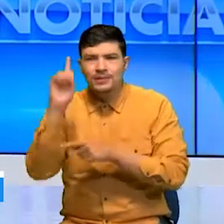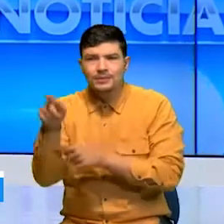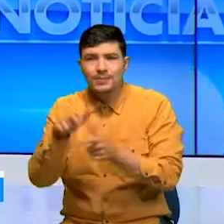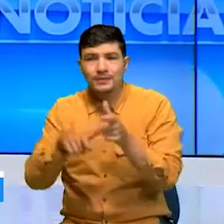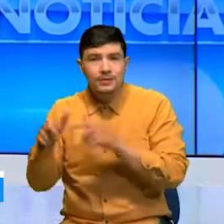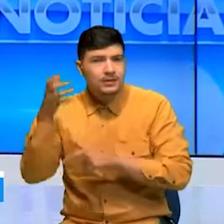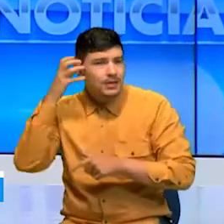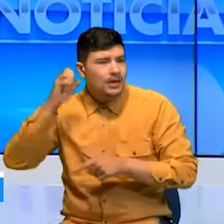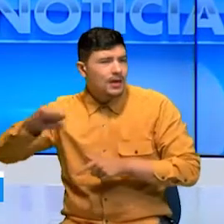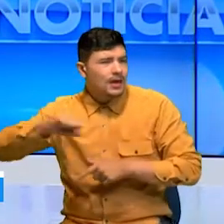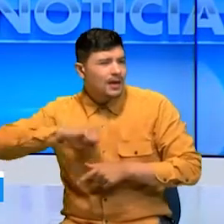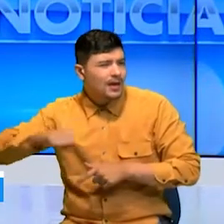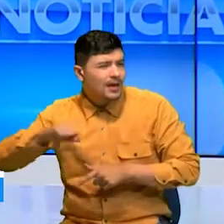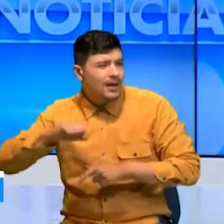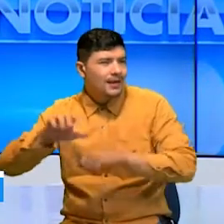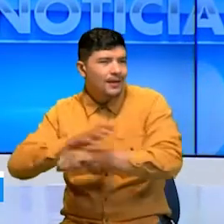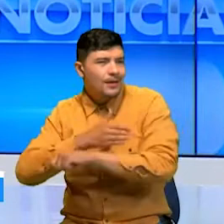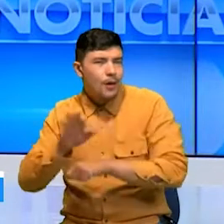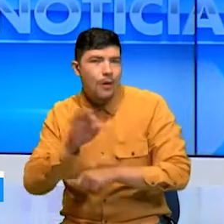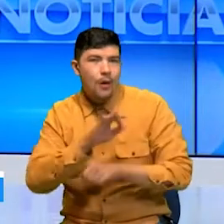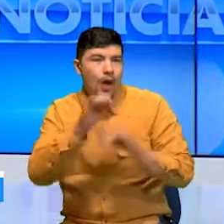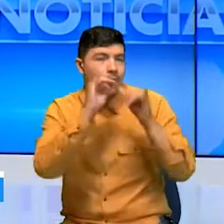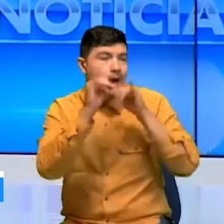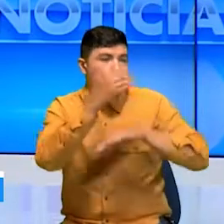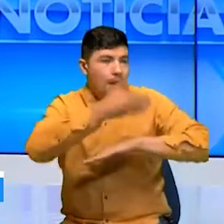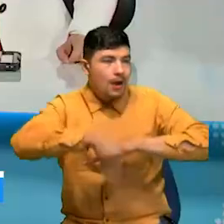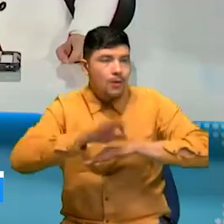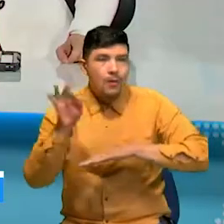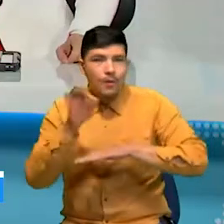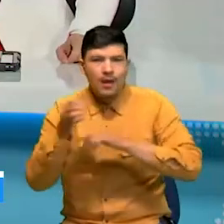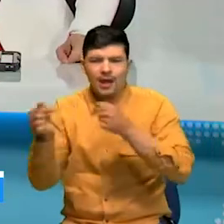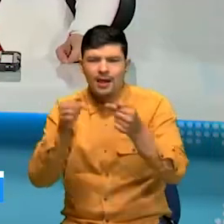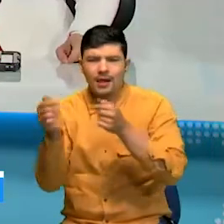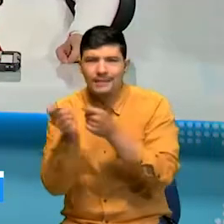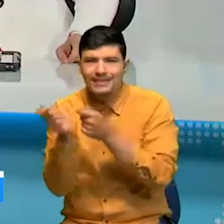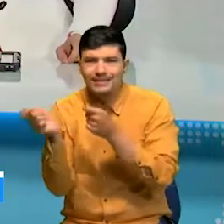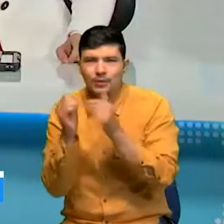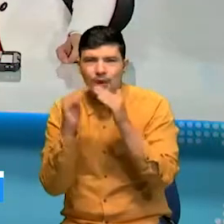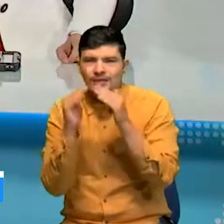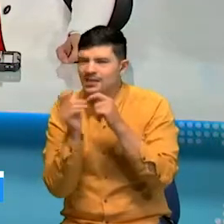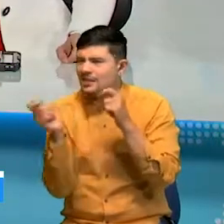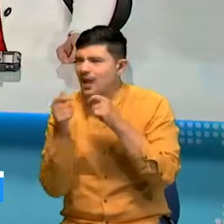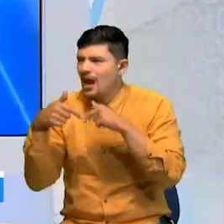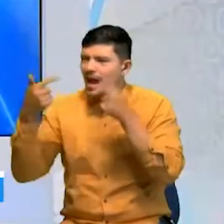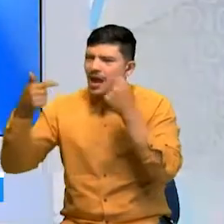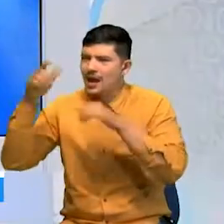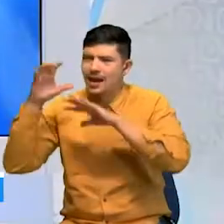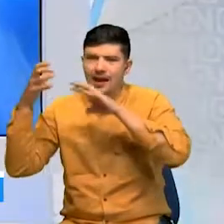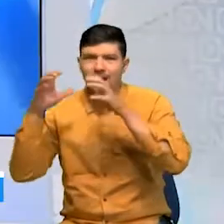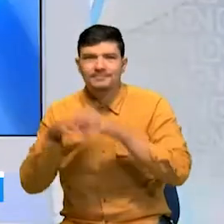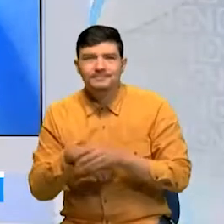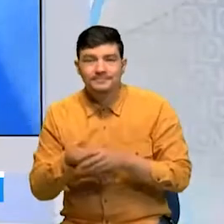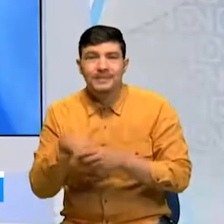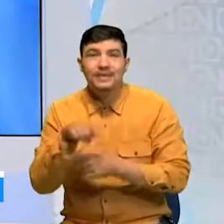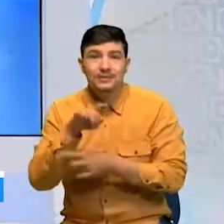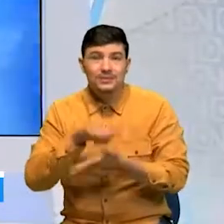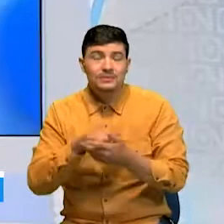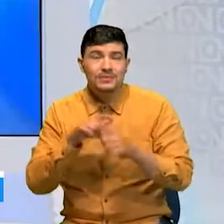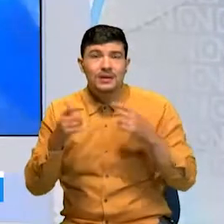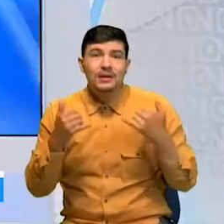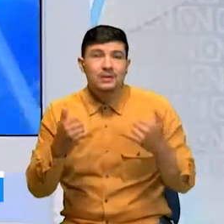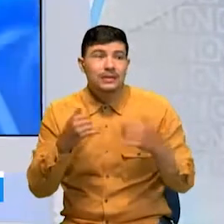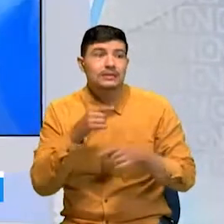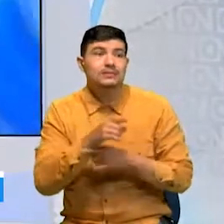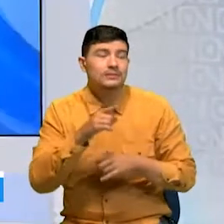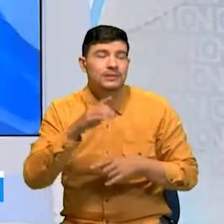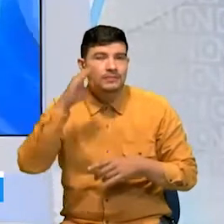ingesta de licor en espacios públicos o disputas entre vecinos esta situación ha llevado a que las autoridades empiecen a